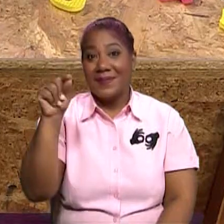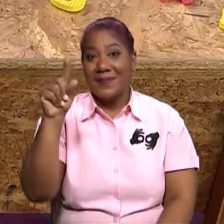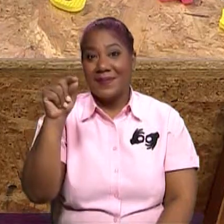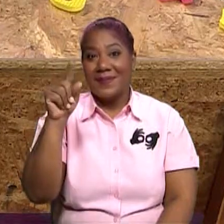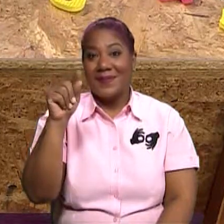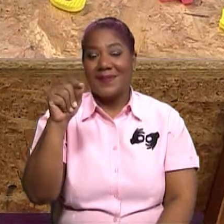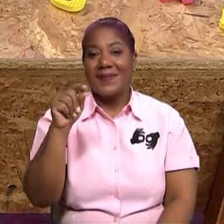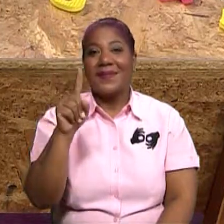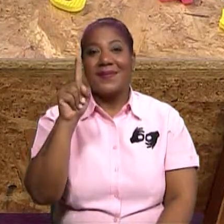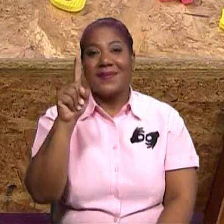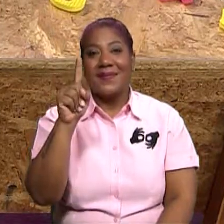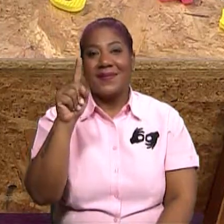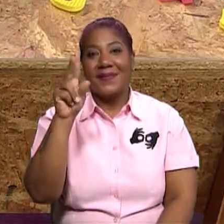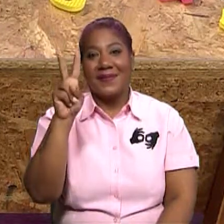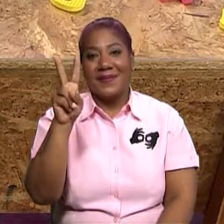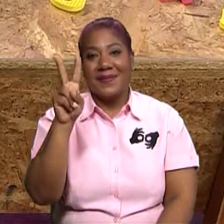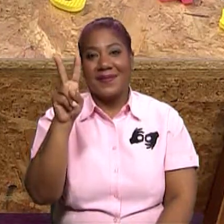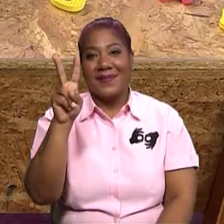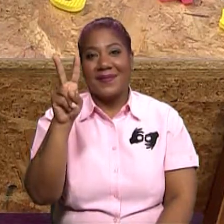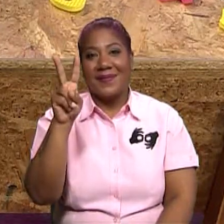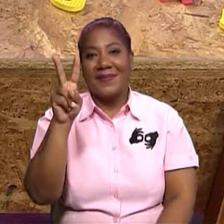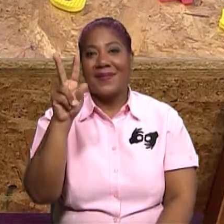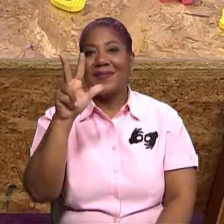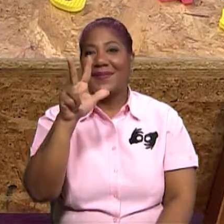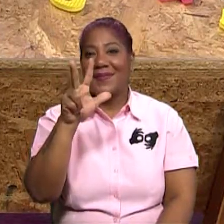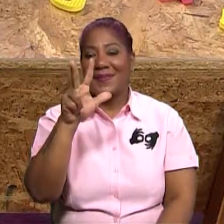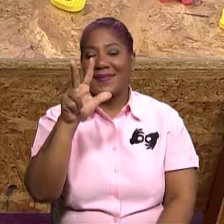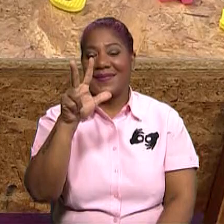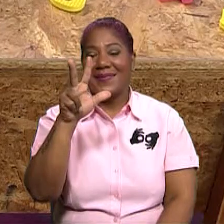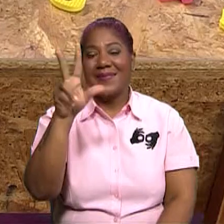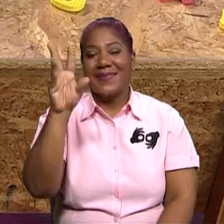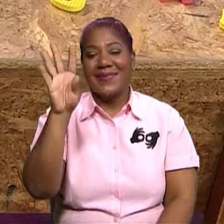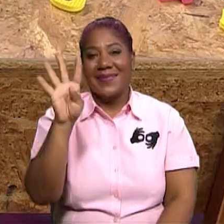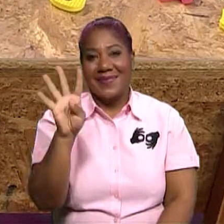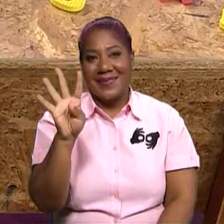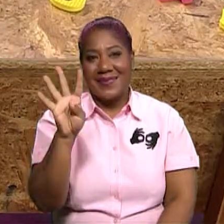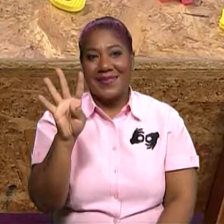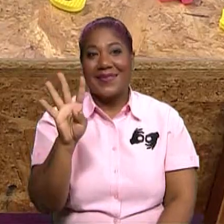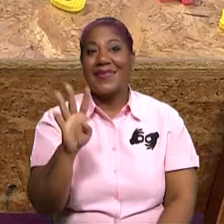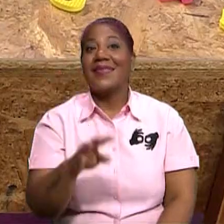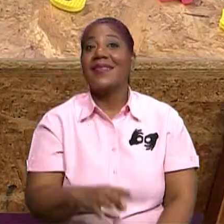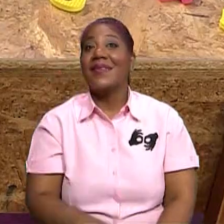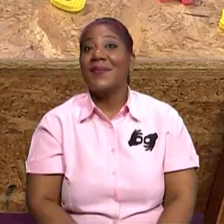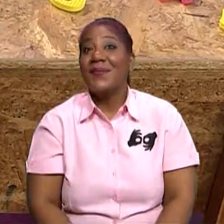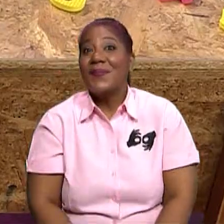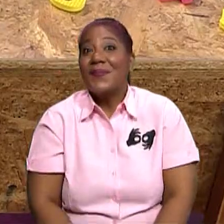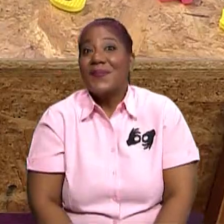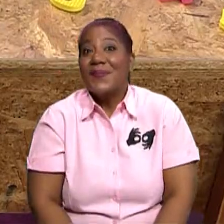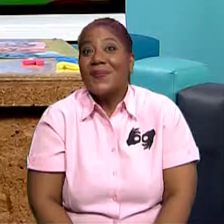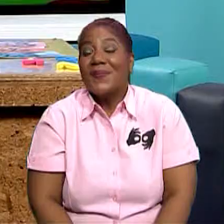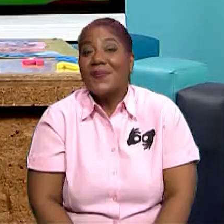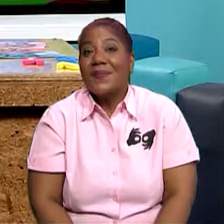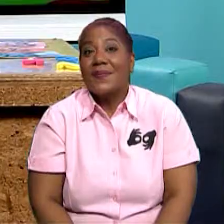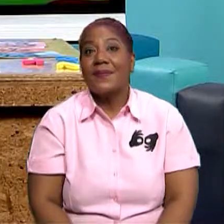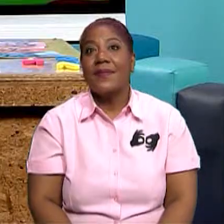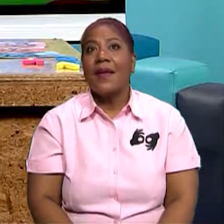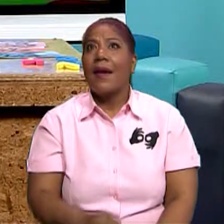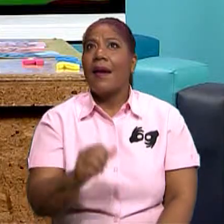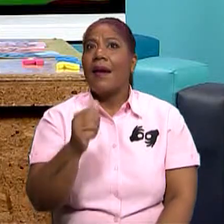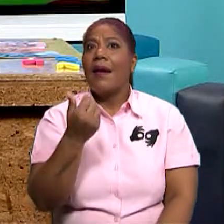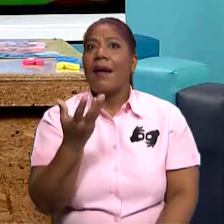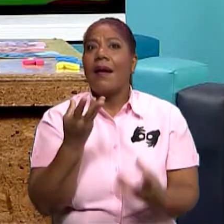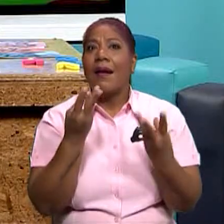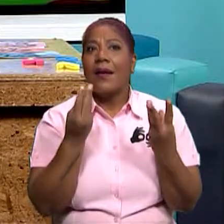chicos. 1, 2, 3, 4. Ay, nos preguntamos,